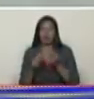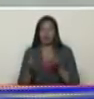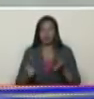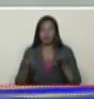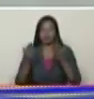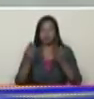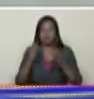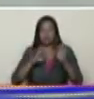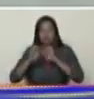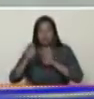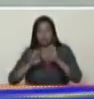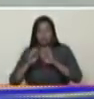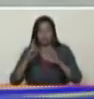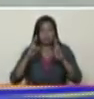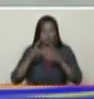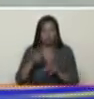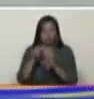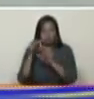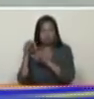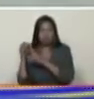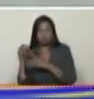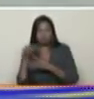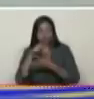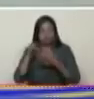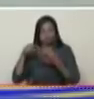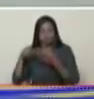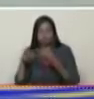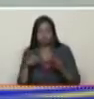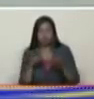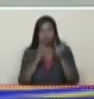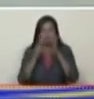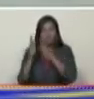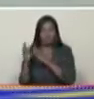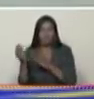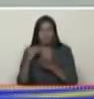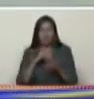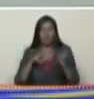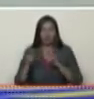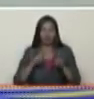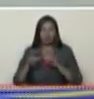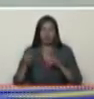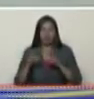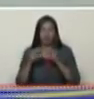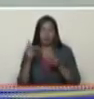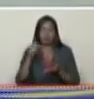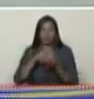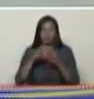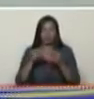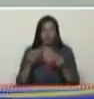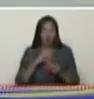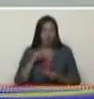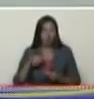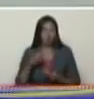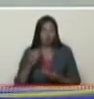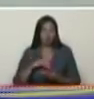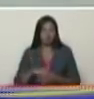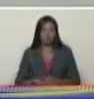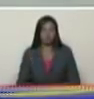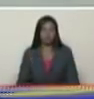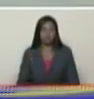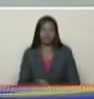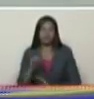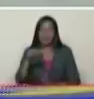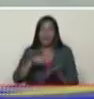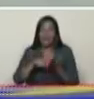hacer el diagnóstico, va a clasificar y va a tener la coordinación de la participación de todos nosotros. También vamos a utilizar el carnet